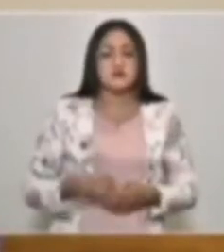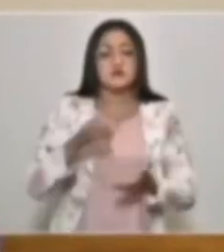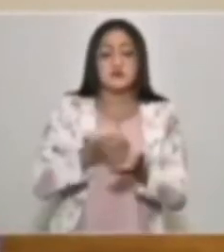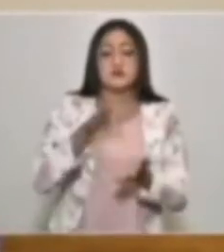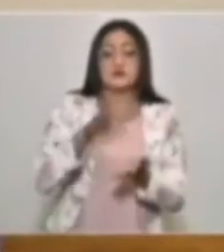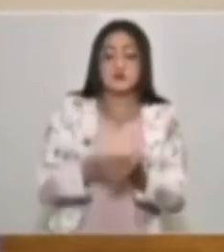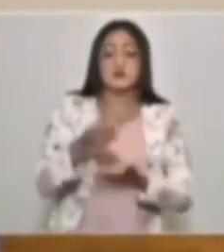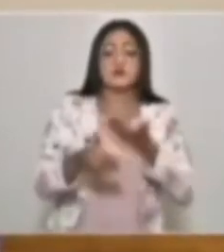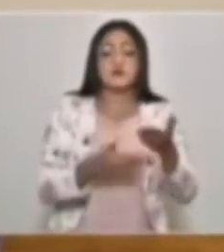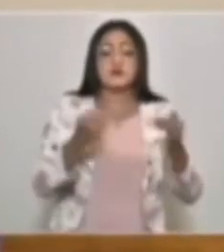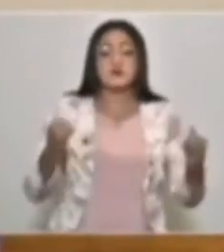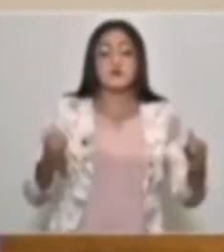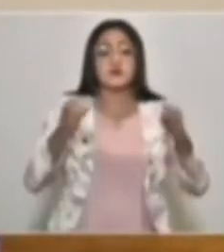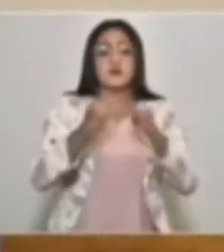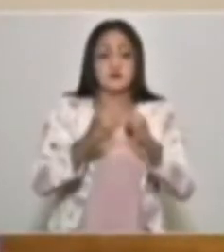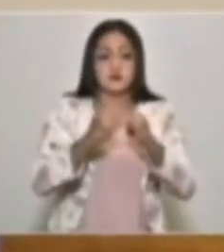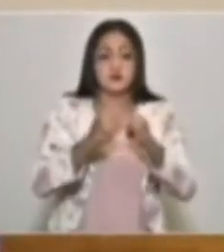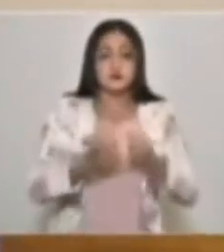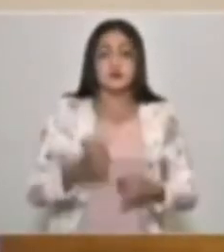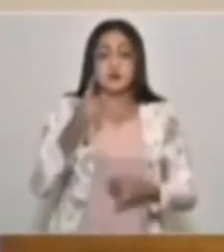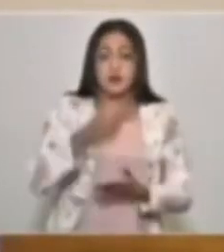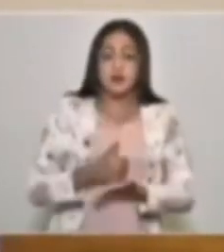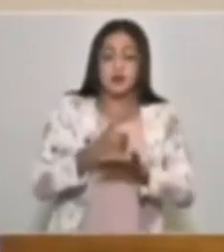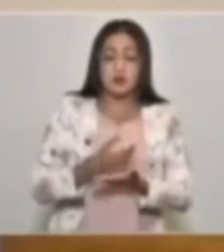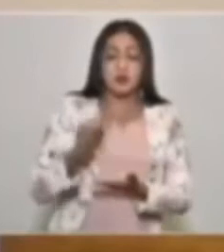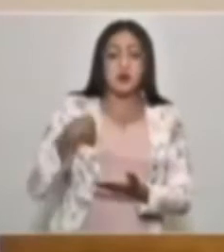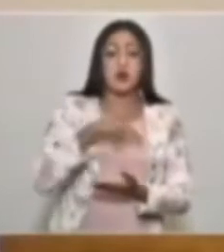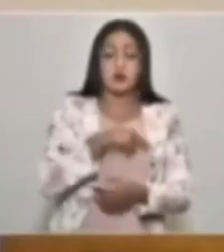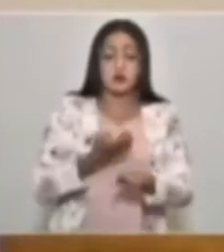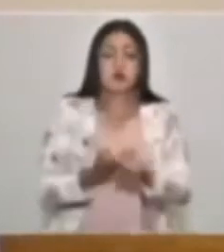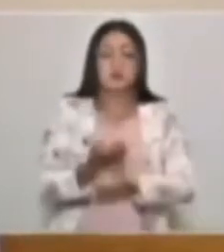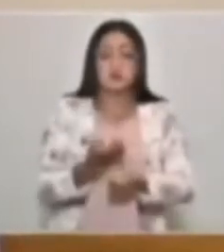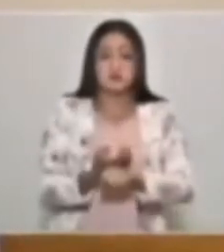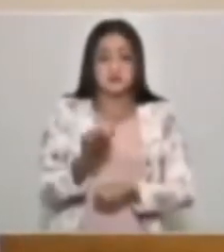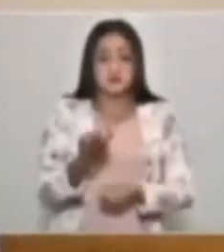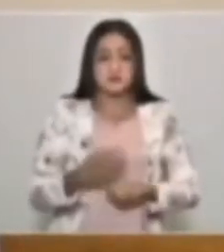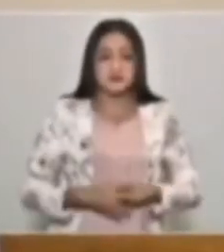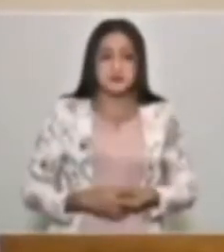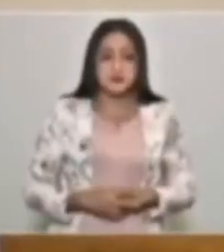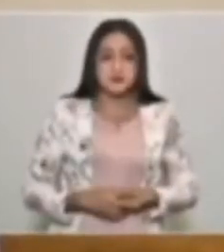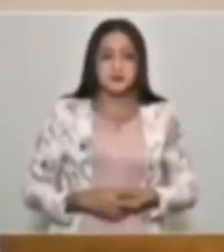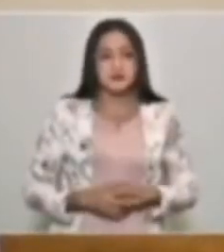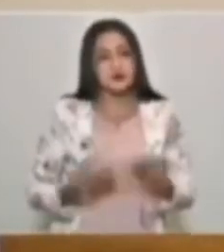establezca los procedimientos institucionales de ayuda a nuestro Estado. O sea,